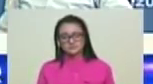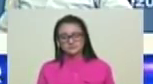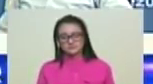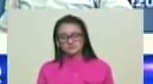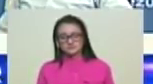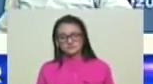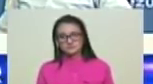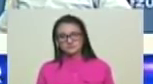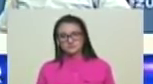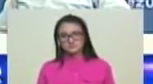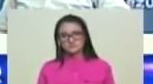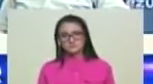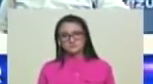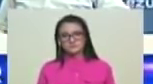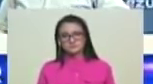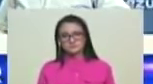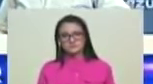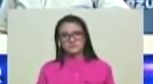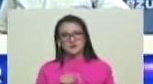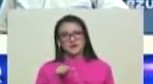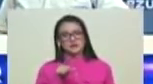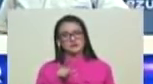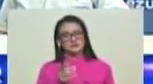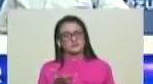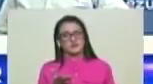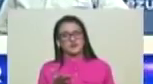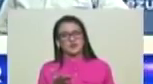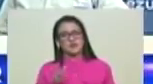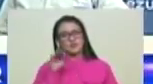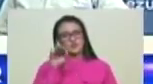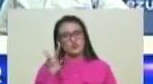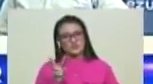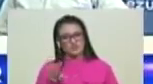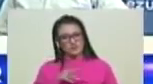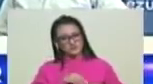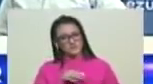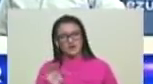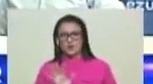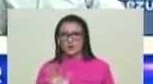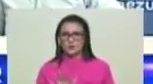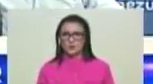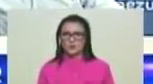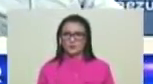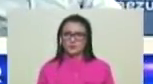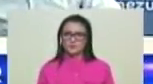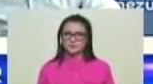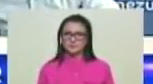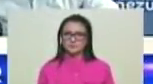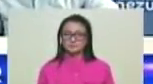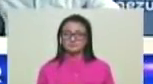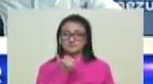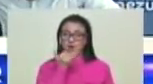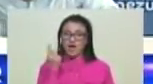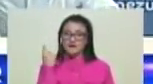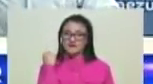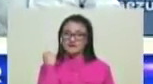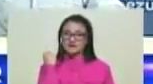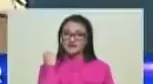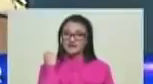el camino que merece la patria venezolana. Por eso, lo que ocurrió ayer,